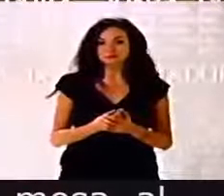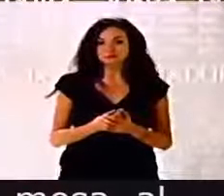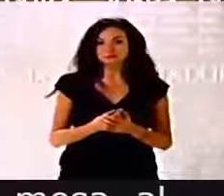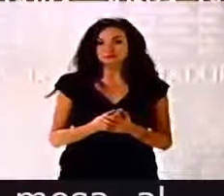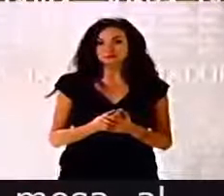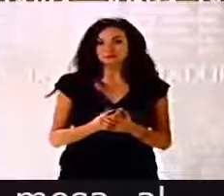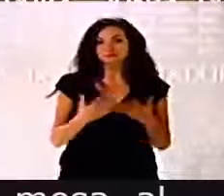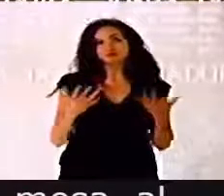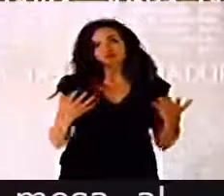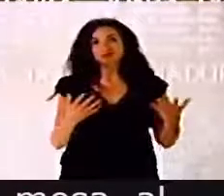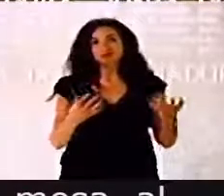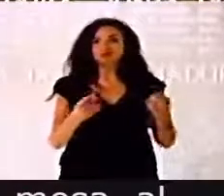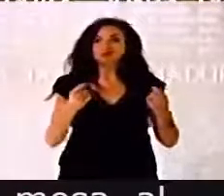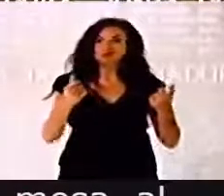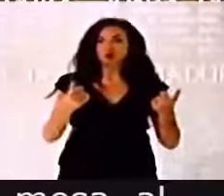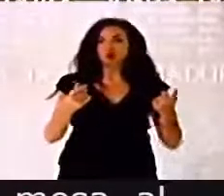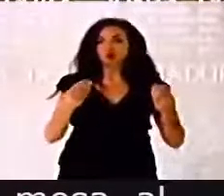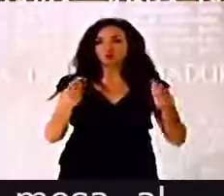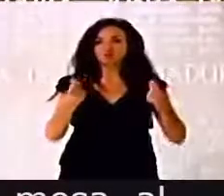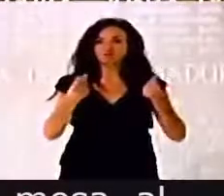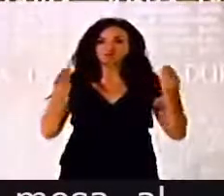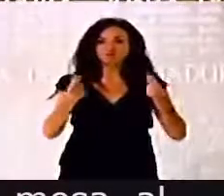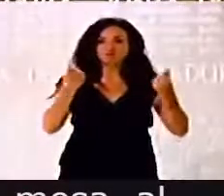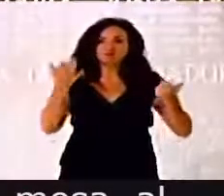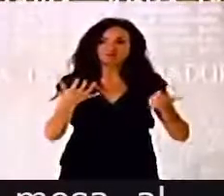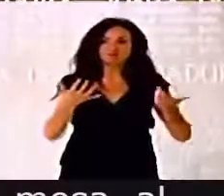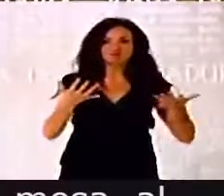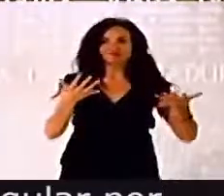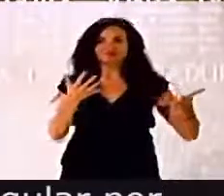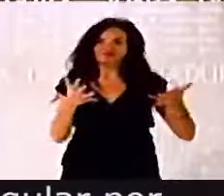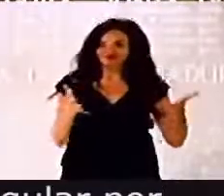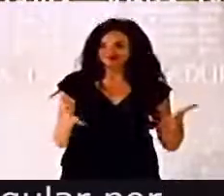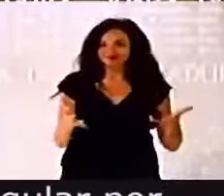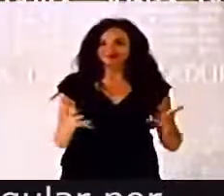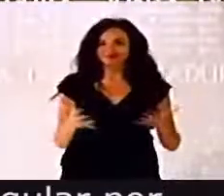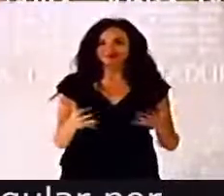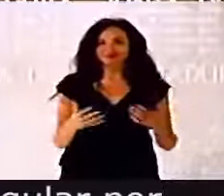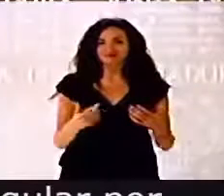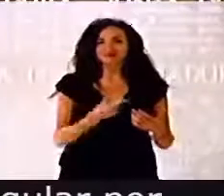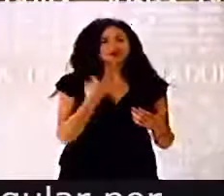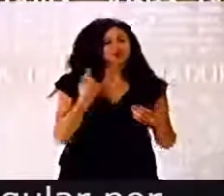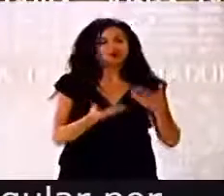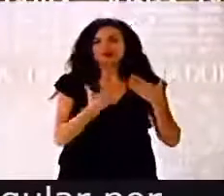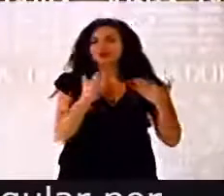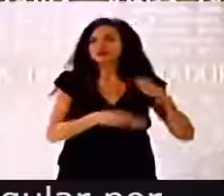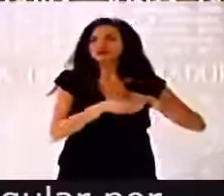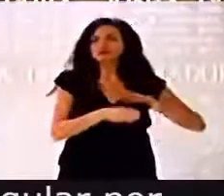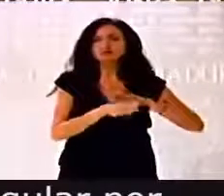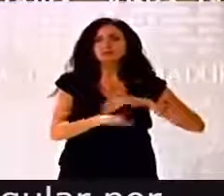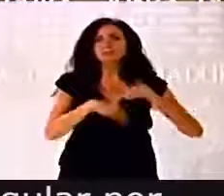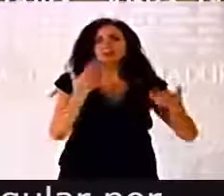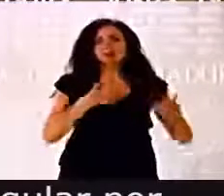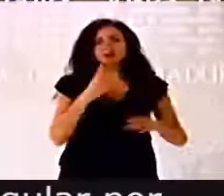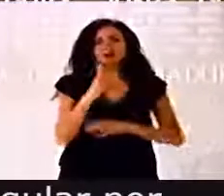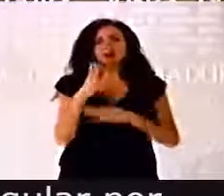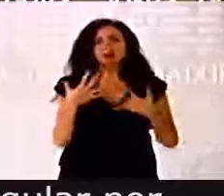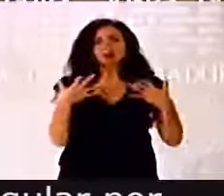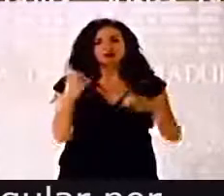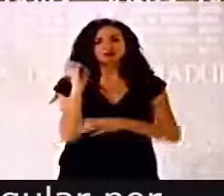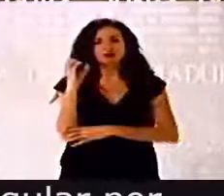queda un poco regular, por decirlo en términos coloquiales. Nosotros no vamos a abandonar nunca el diálogo. Mañana comparecemos en el Parlamento, luego estaremos en